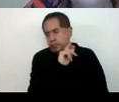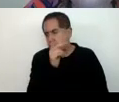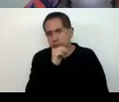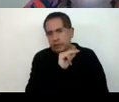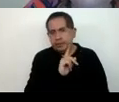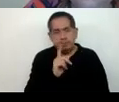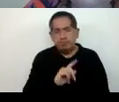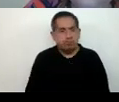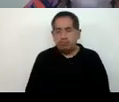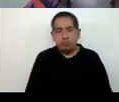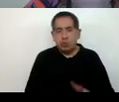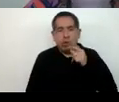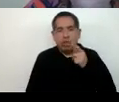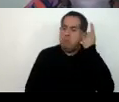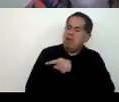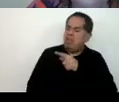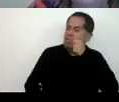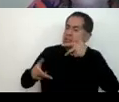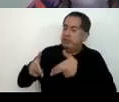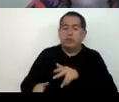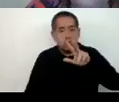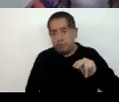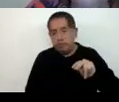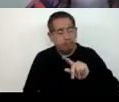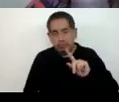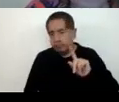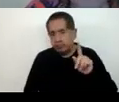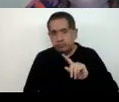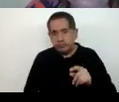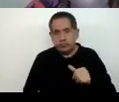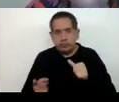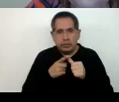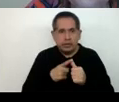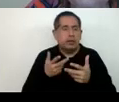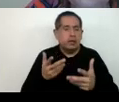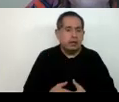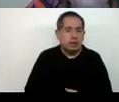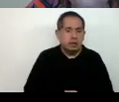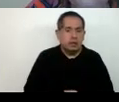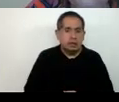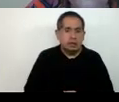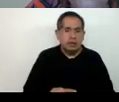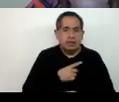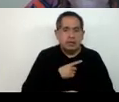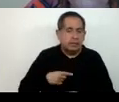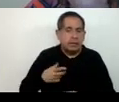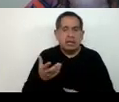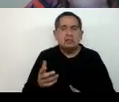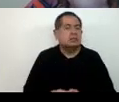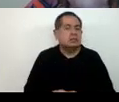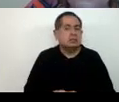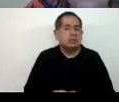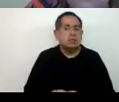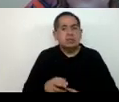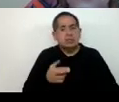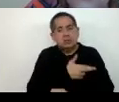No se puede llevar a cabo. Lo que se tiene que hacer es que se tiene que llevar un